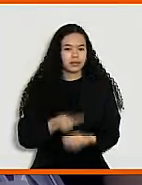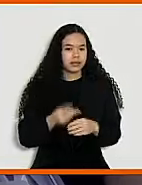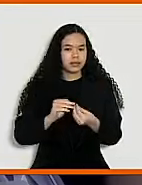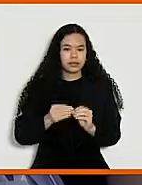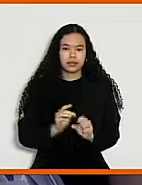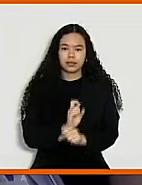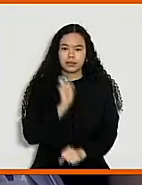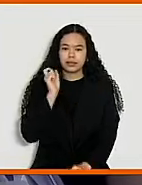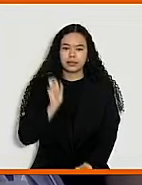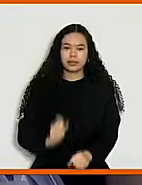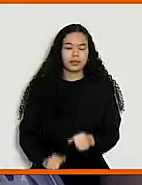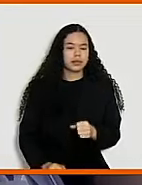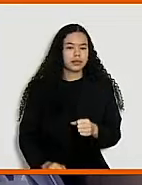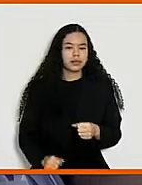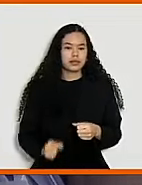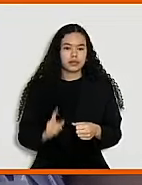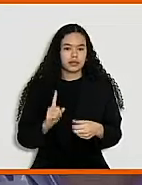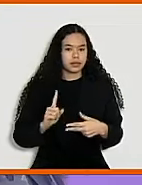ganador y su primer dígito es...